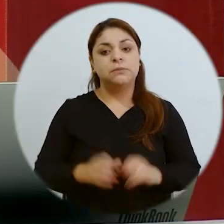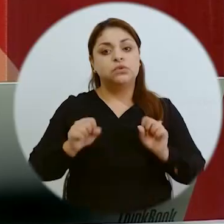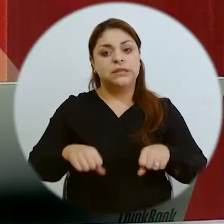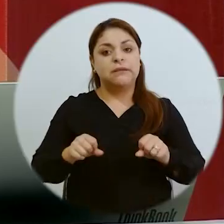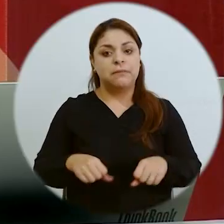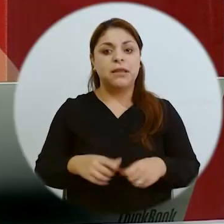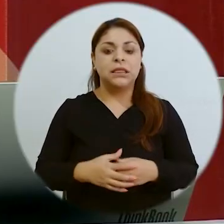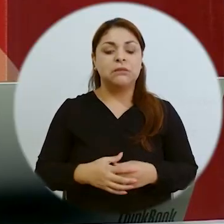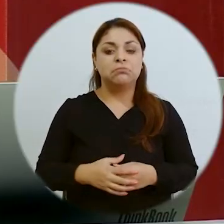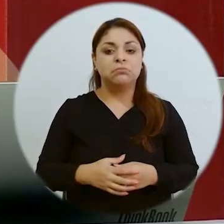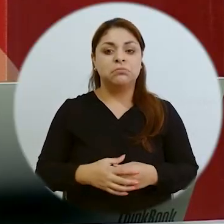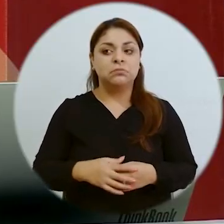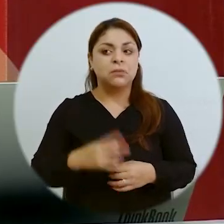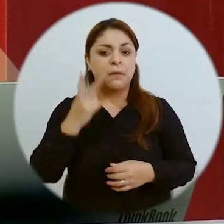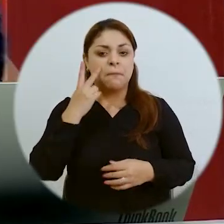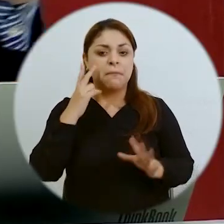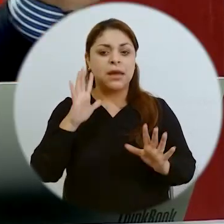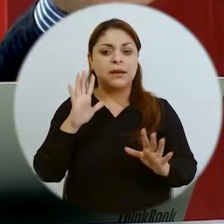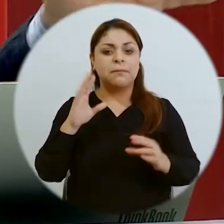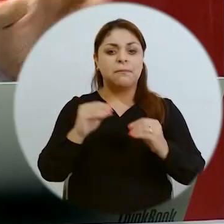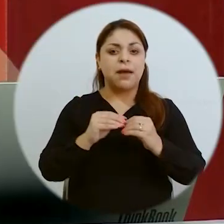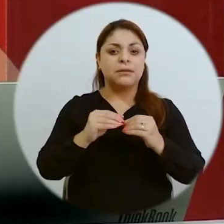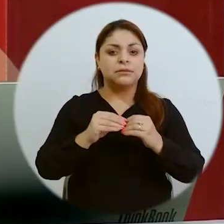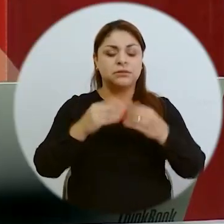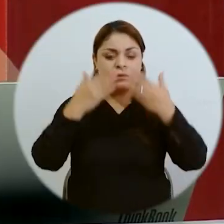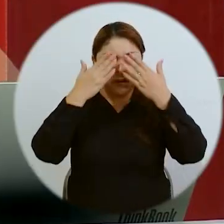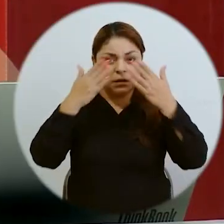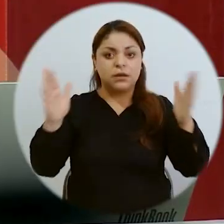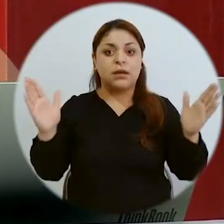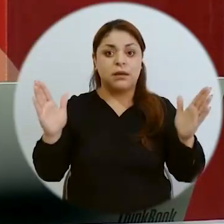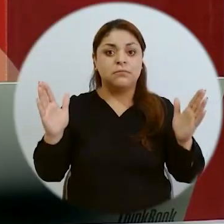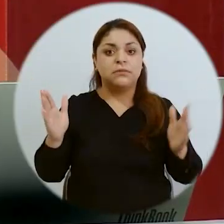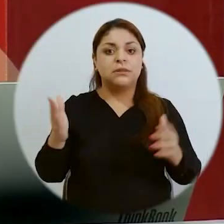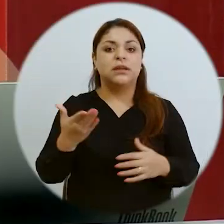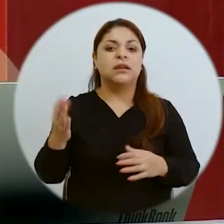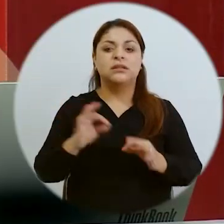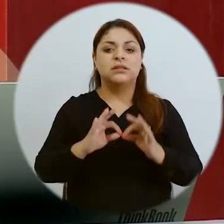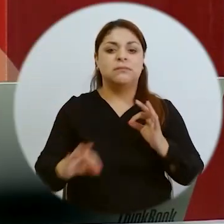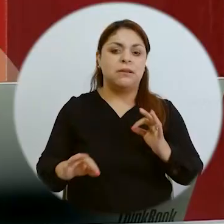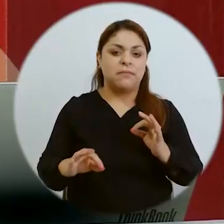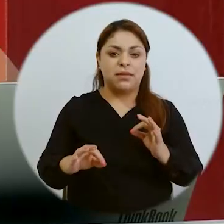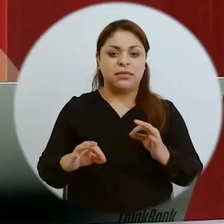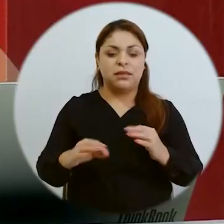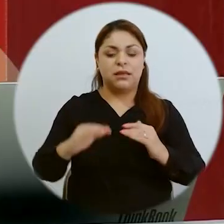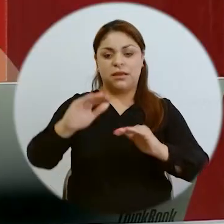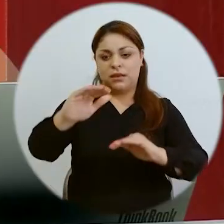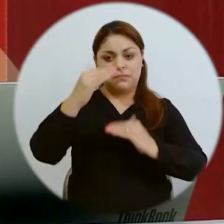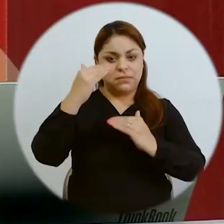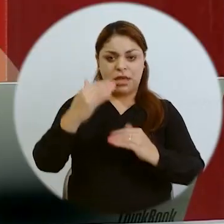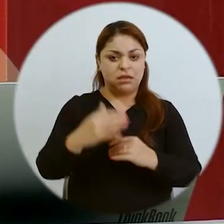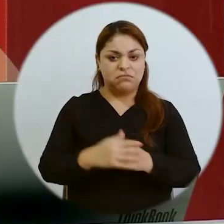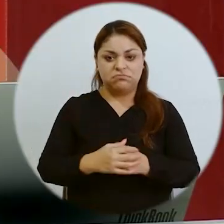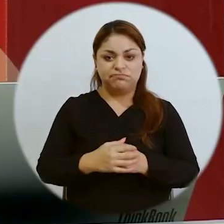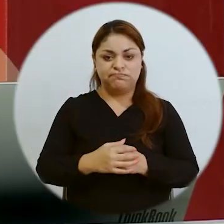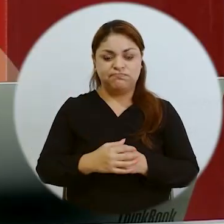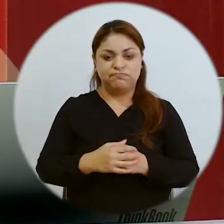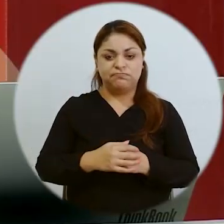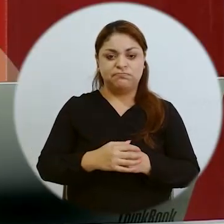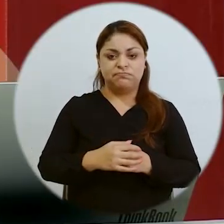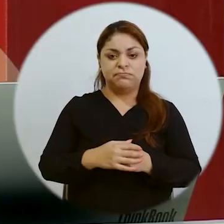Y entonces, efectivamente, el país tiene que trabajar un poco más en serio la protección